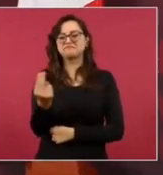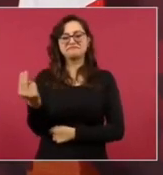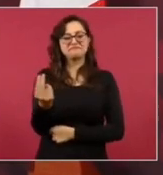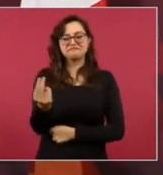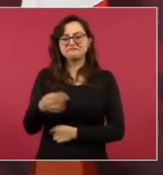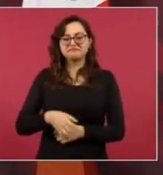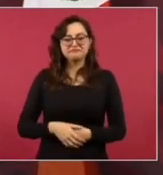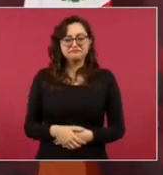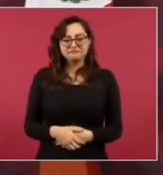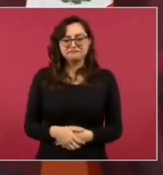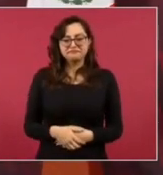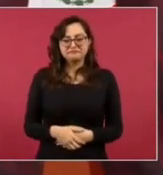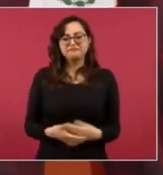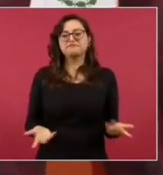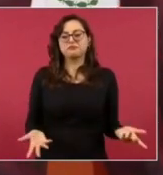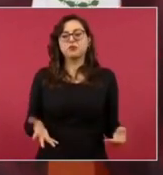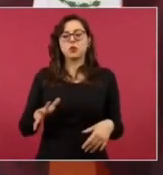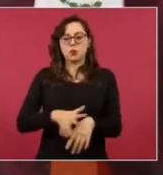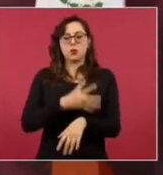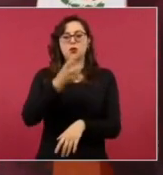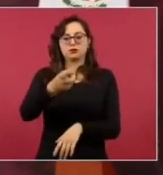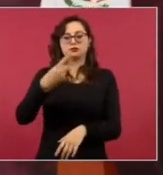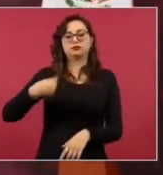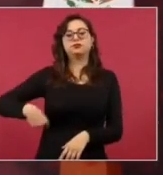Y eso es lo que nos da autoridad moral.